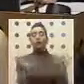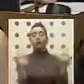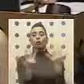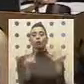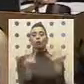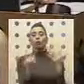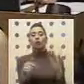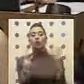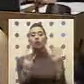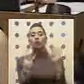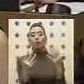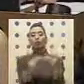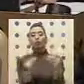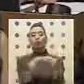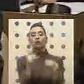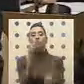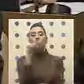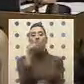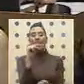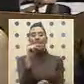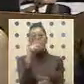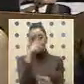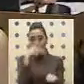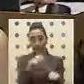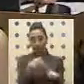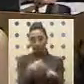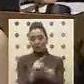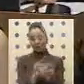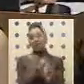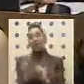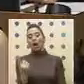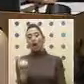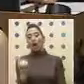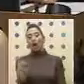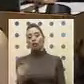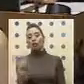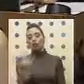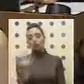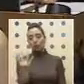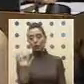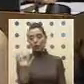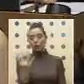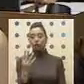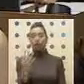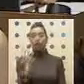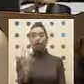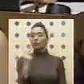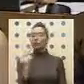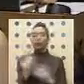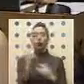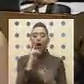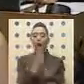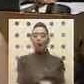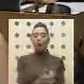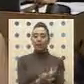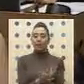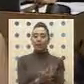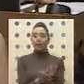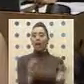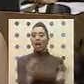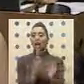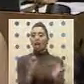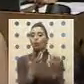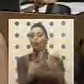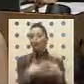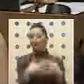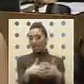litro, que habría sido de 11,4 pesos si no hubiese existido ningún mecanismo,